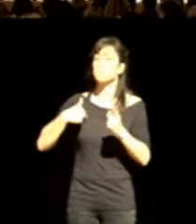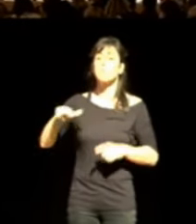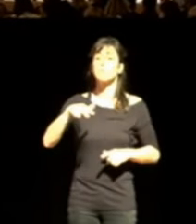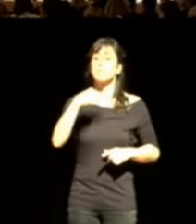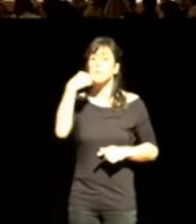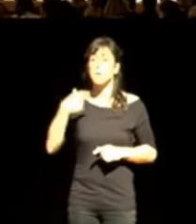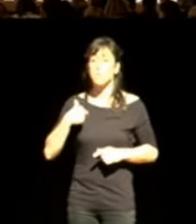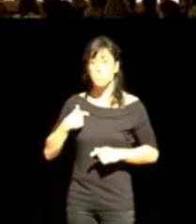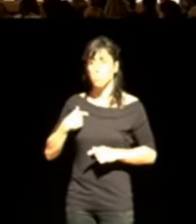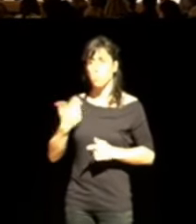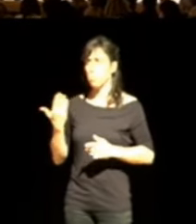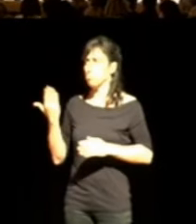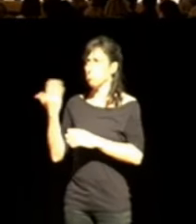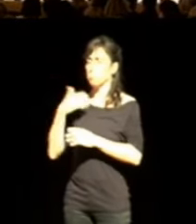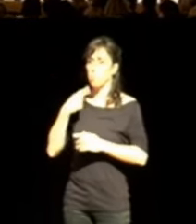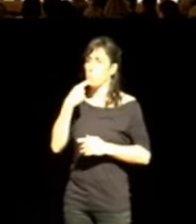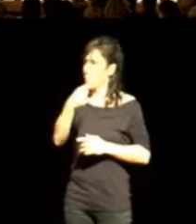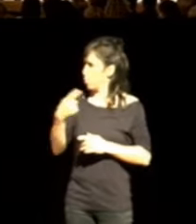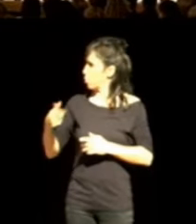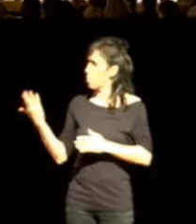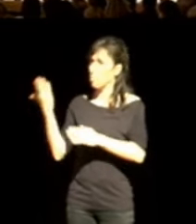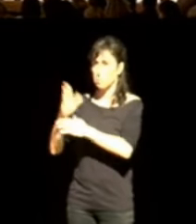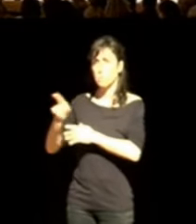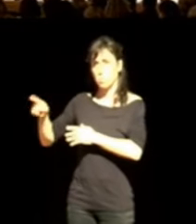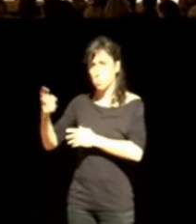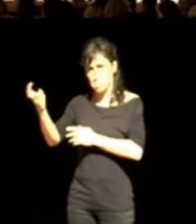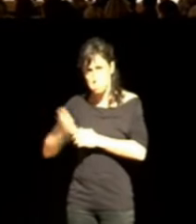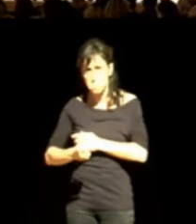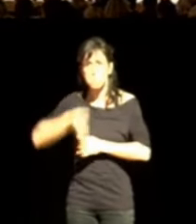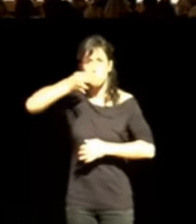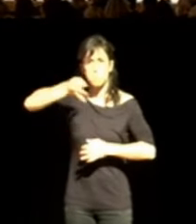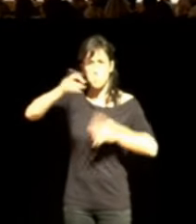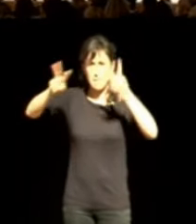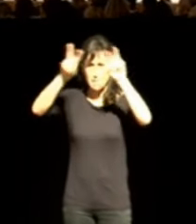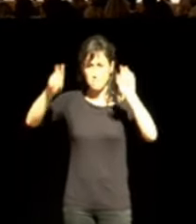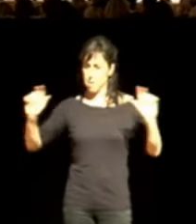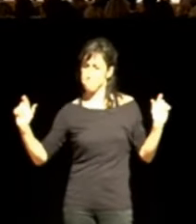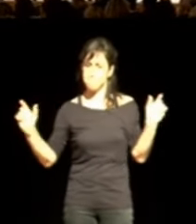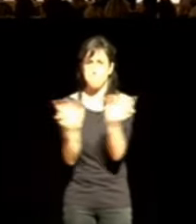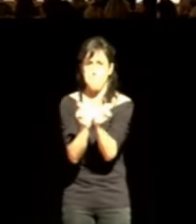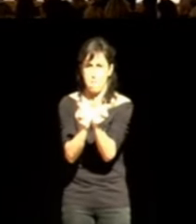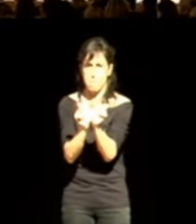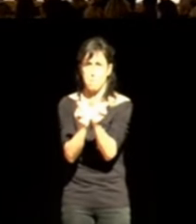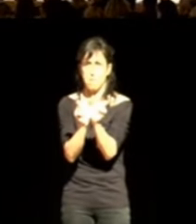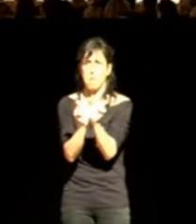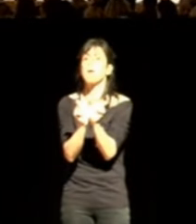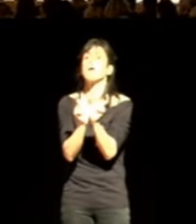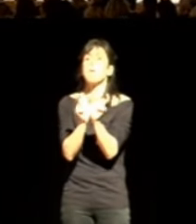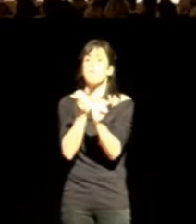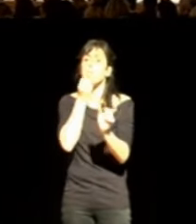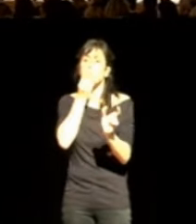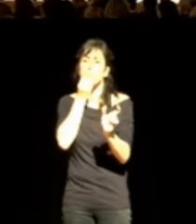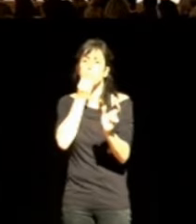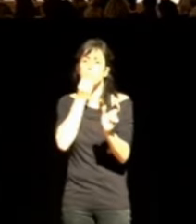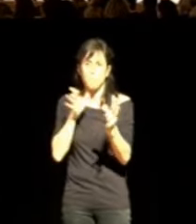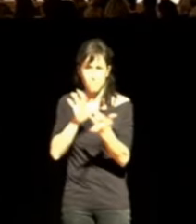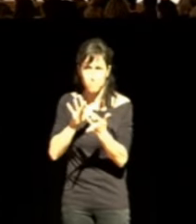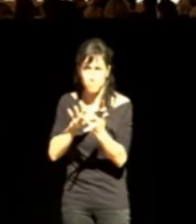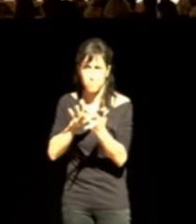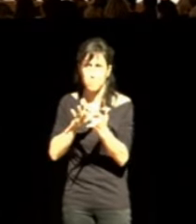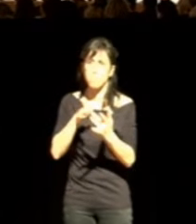Y que no es un error, porque defiendes que así como el diccionario asume la palabra maltrato, debería incluir también la palabra